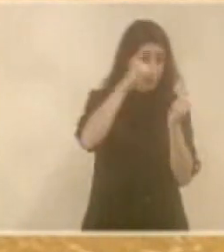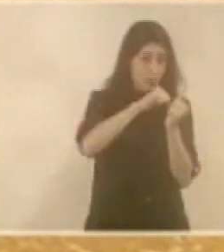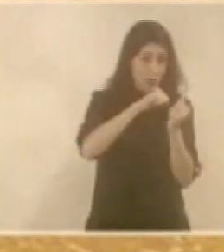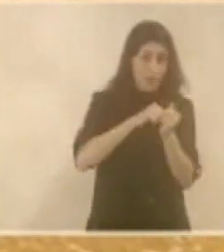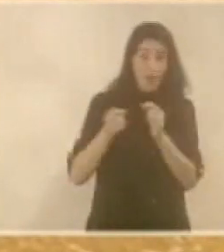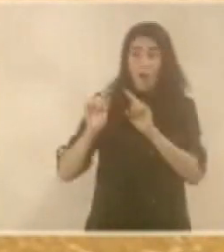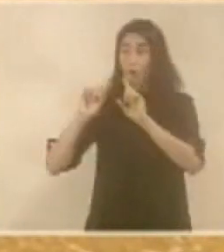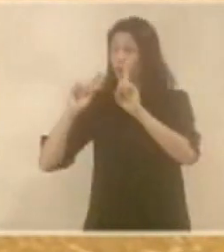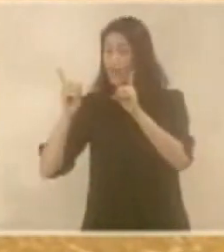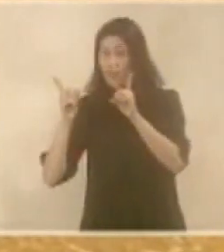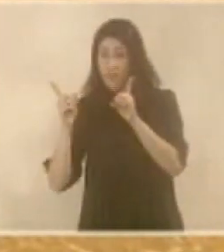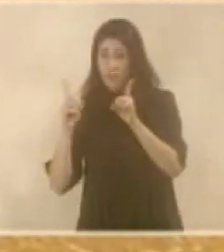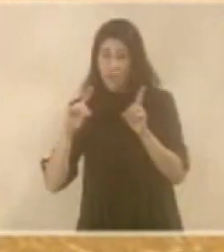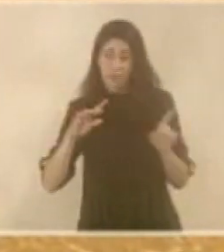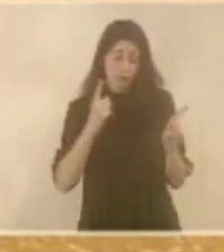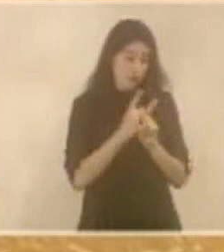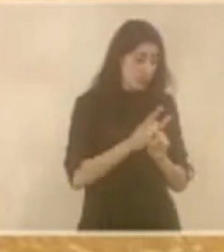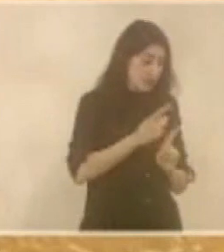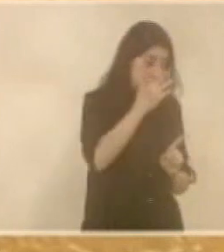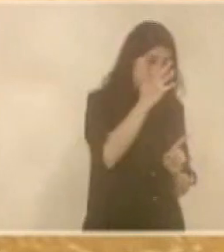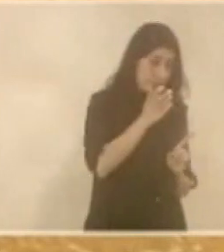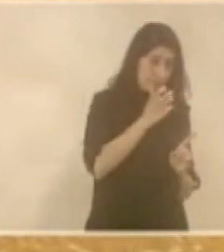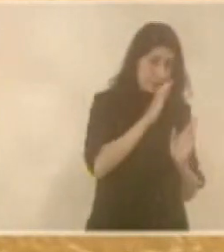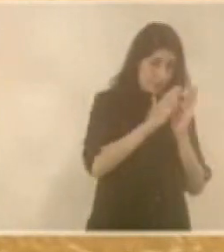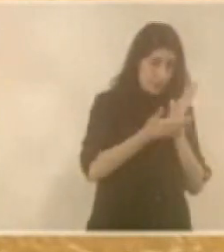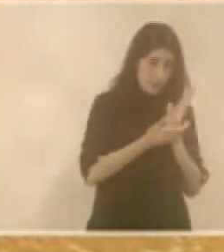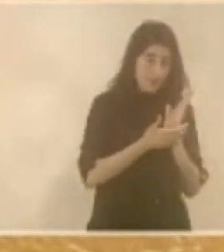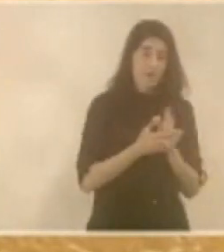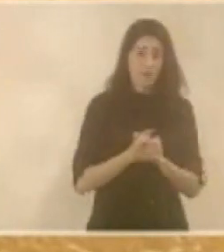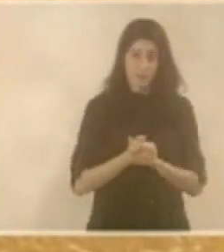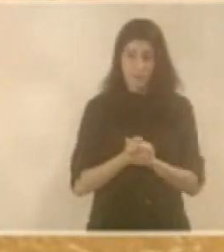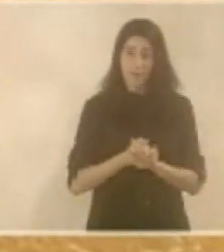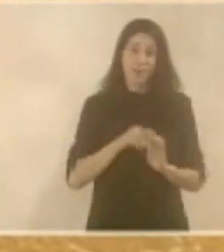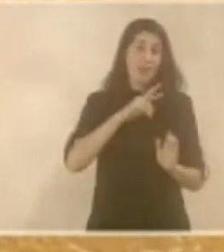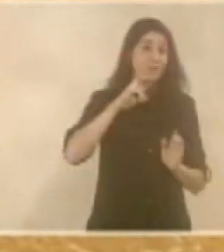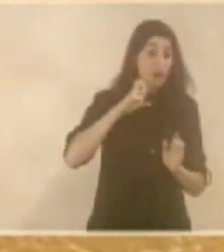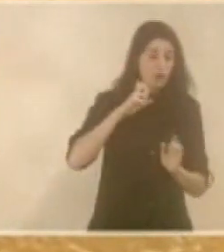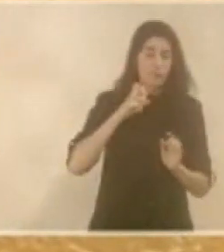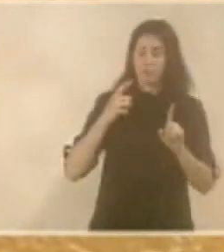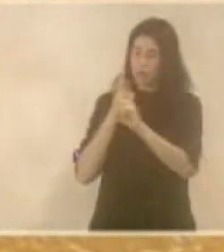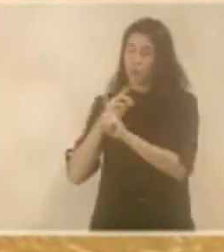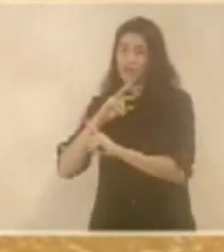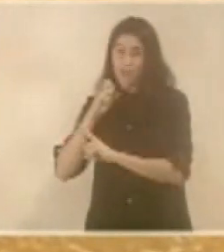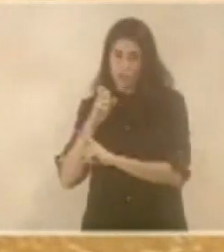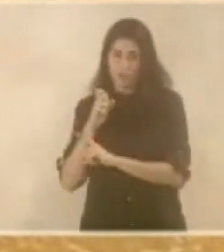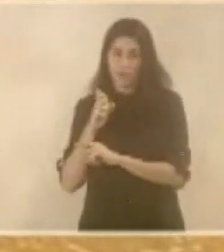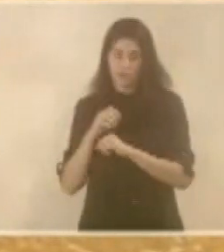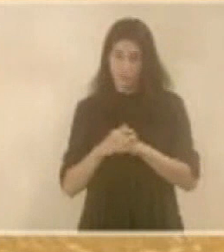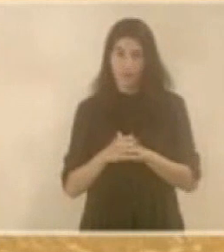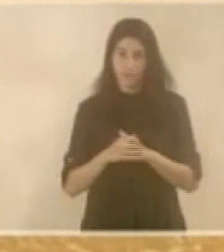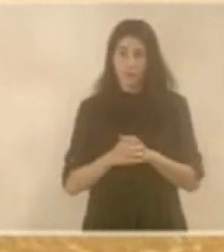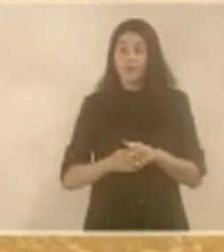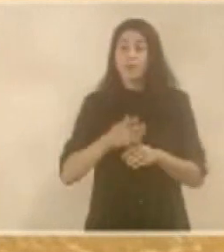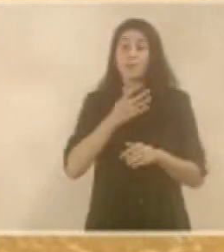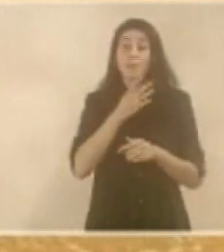osadía, y también, justo es decirlo, el valor contra el valor y el heroísmo contra el heroísmo, porque al fin